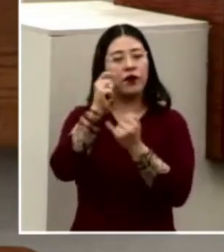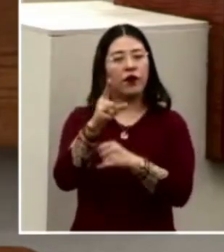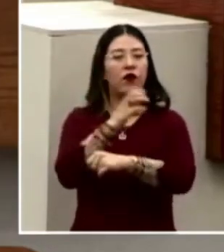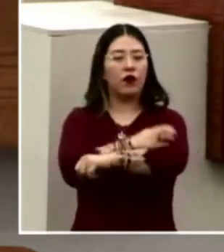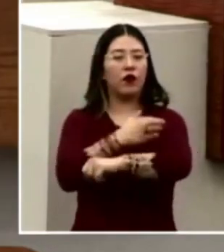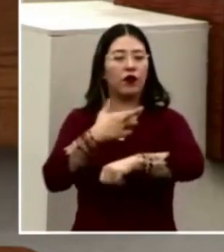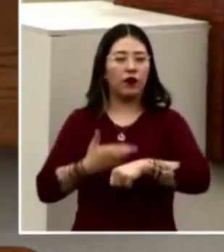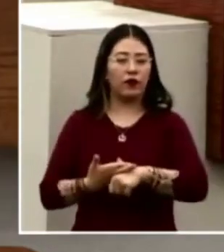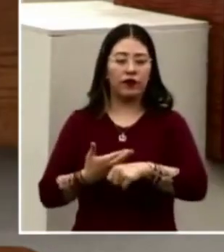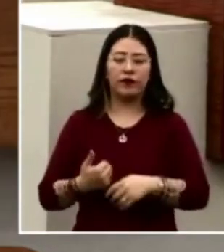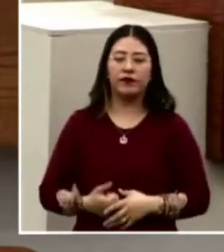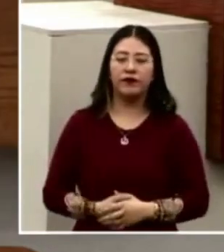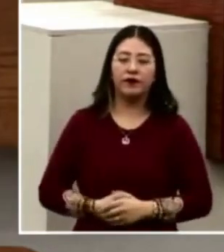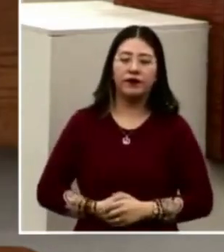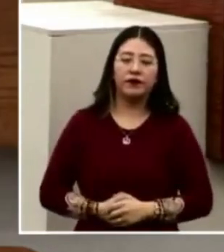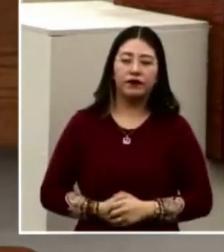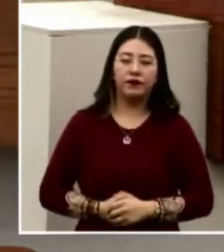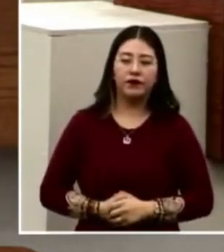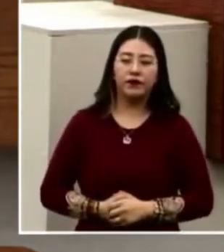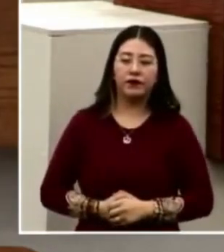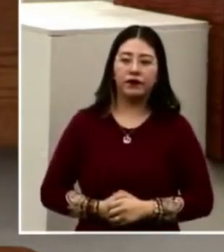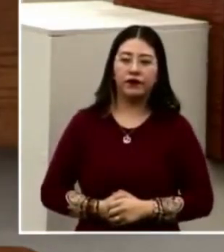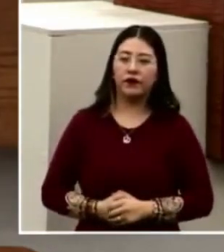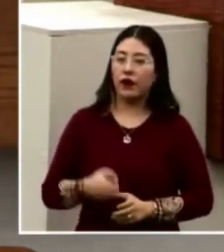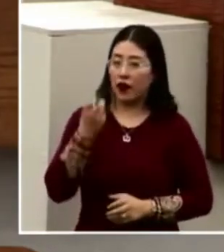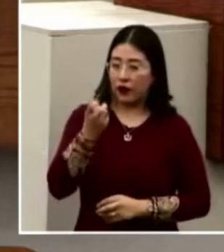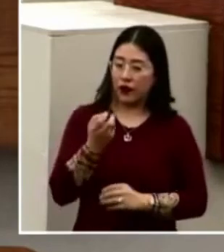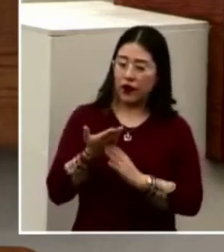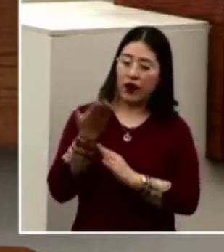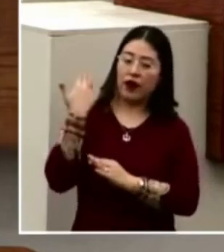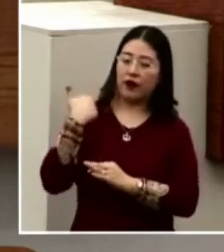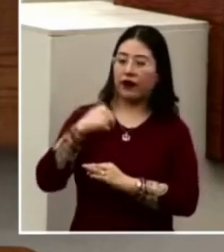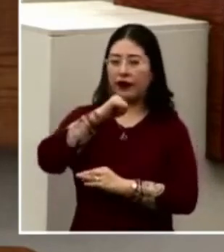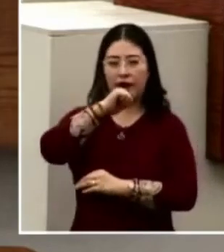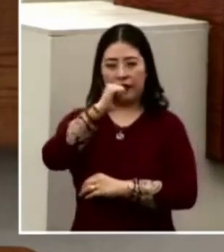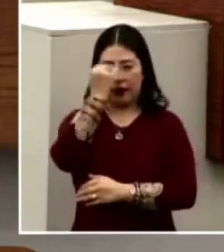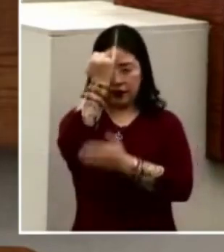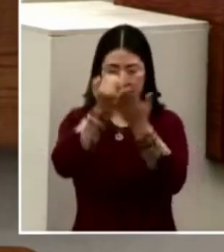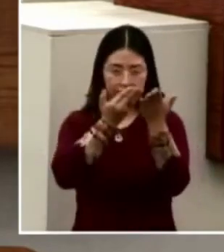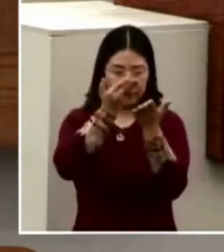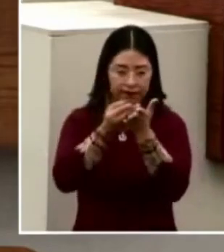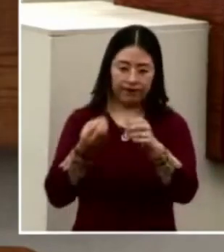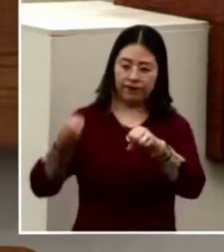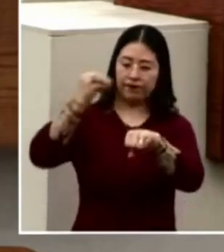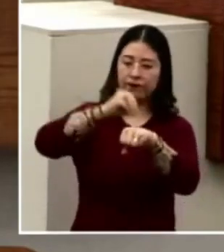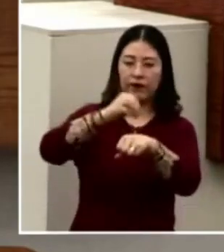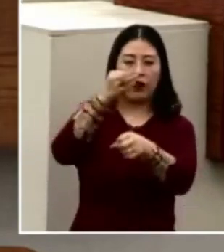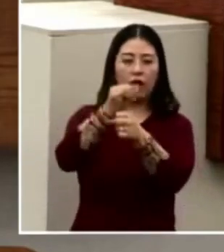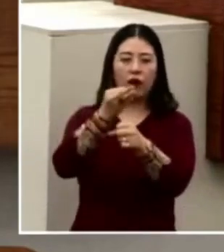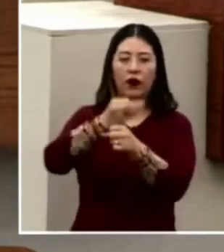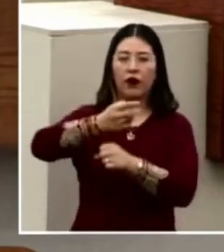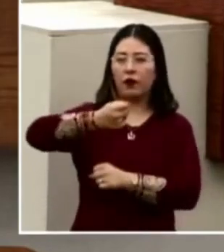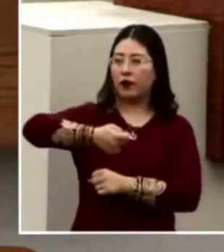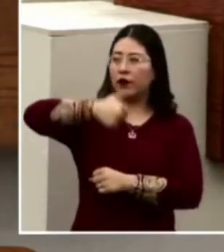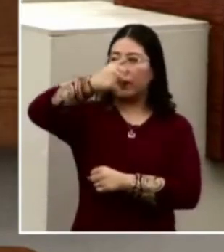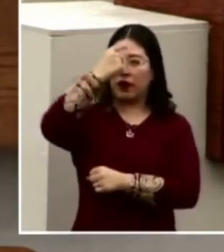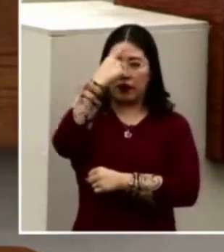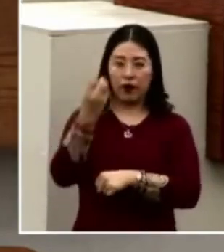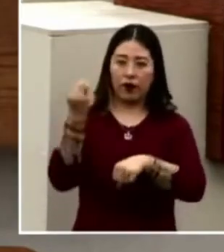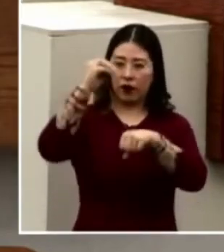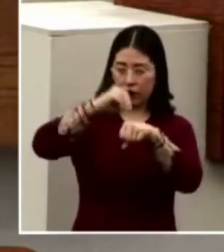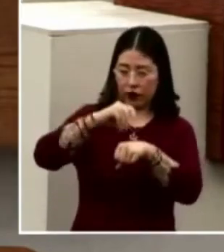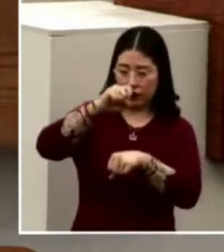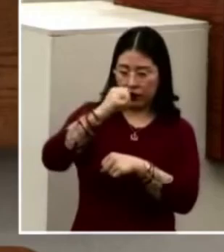subordinada y complementaria. Esto no lo contenía la iniciativa de origen, y es la primera vez que en